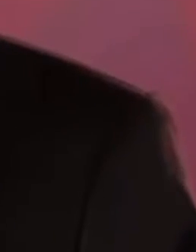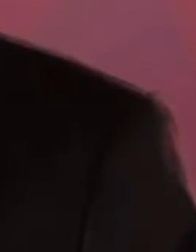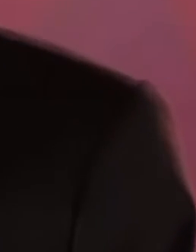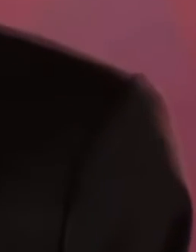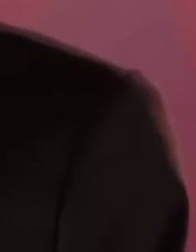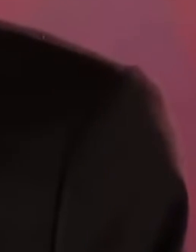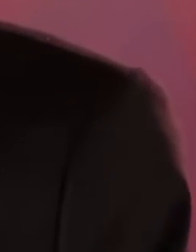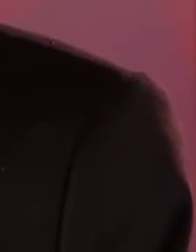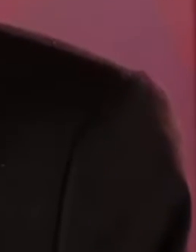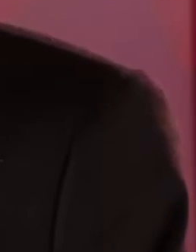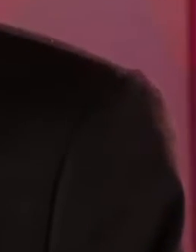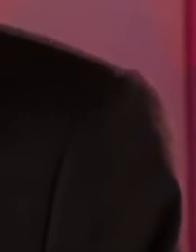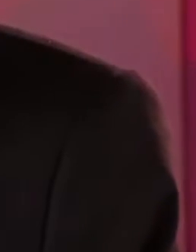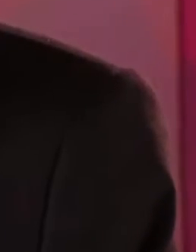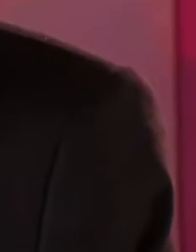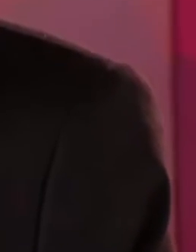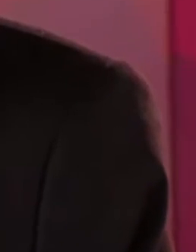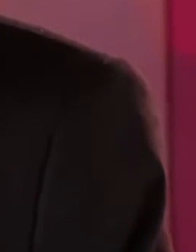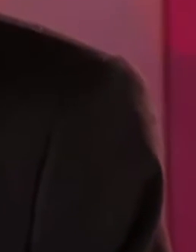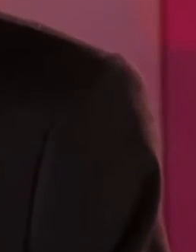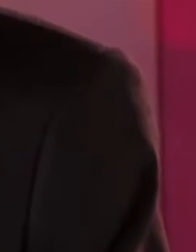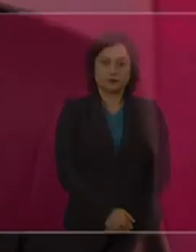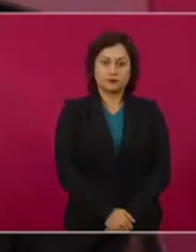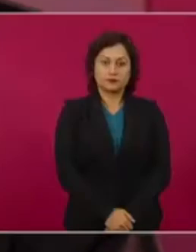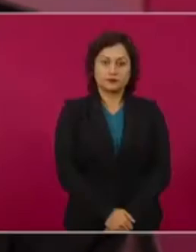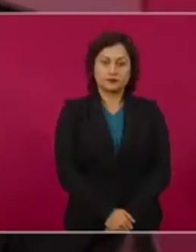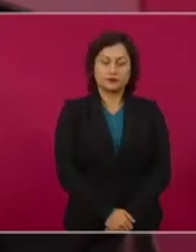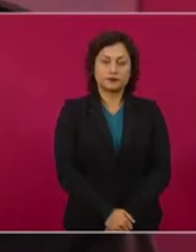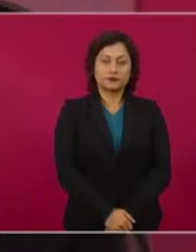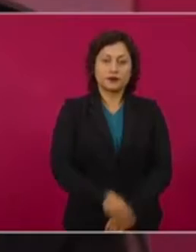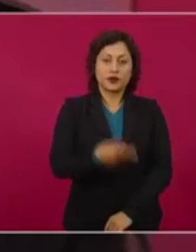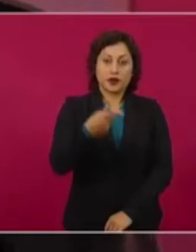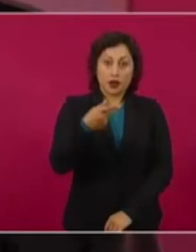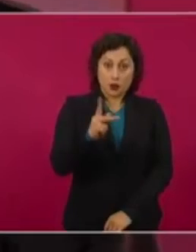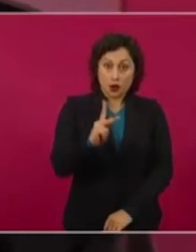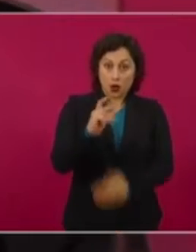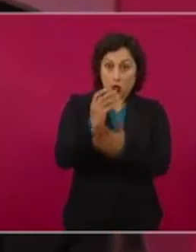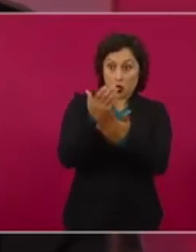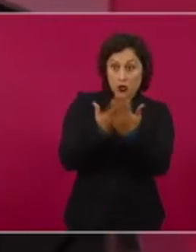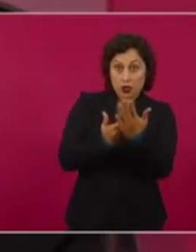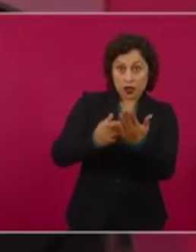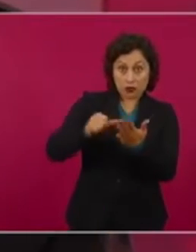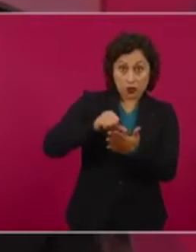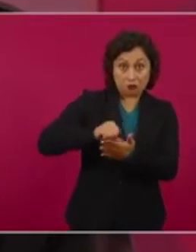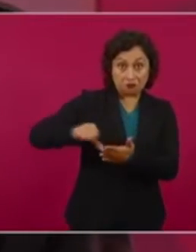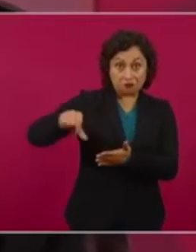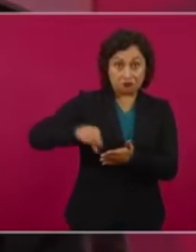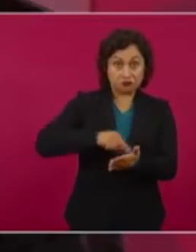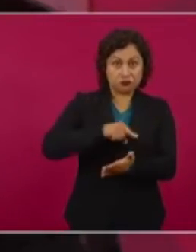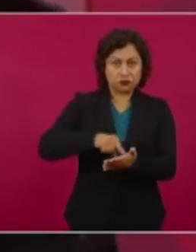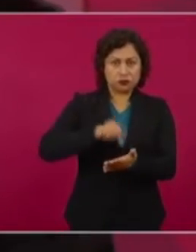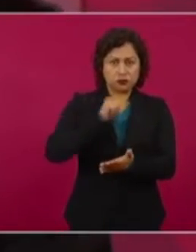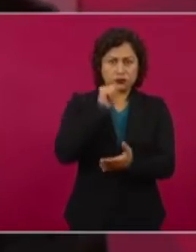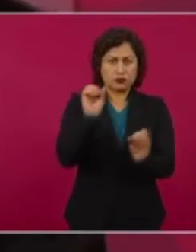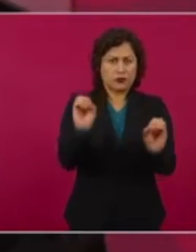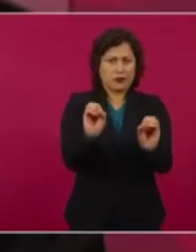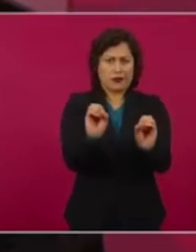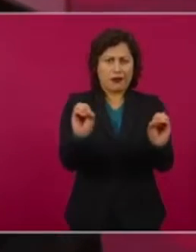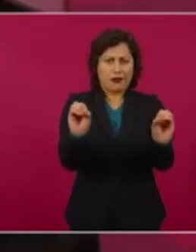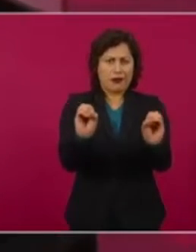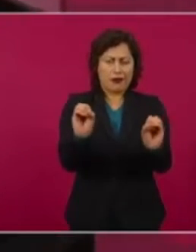cancelado ningún contrato, nada más es porque pues ya no les